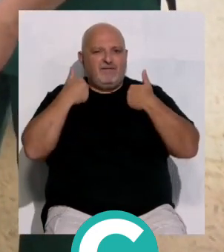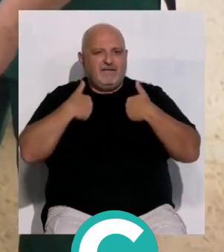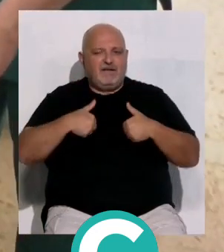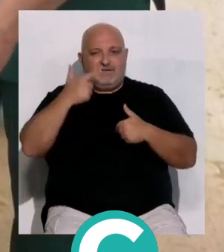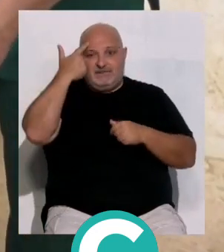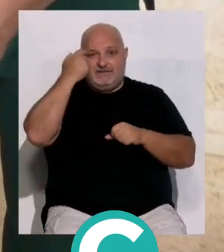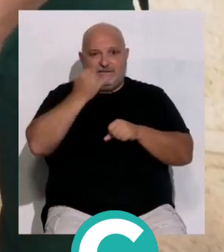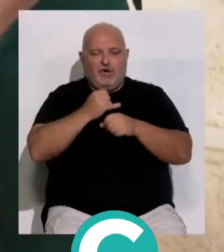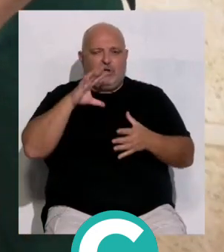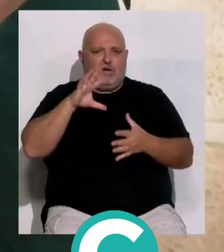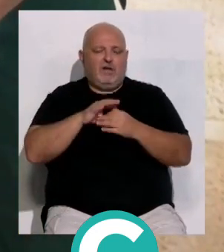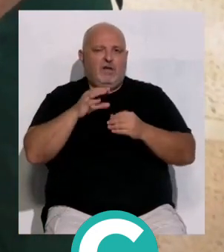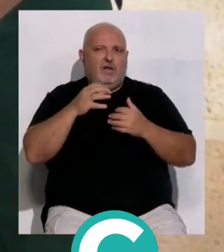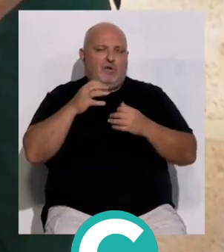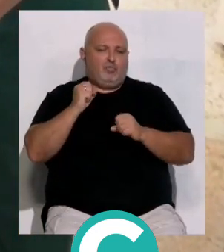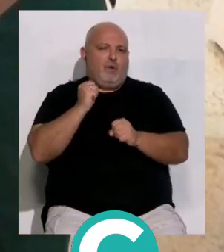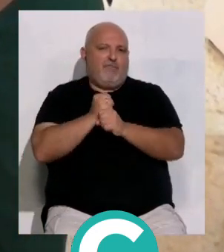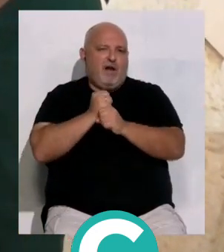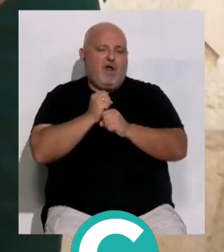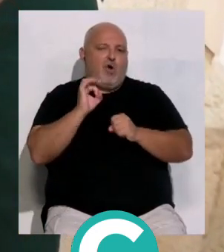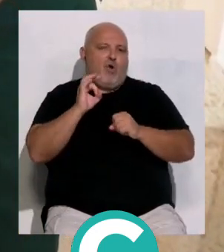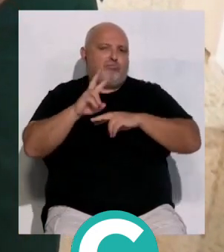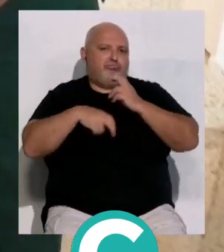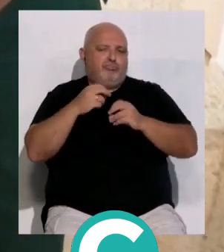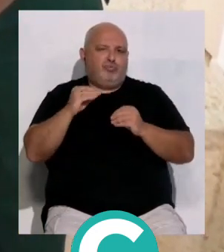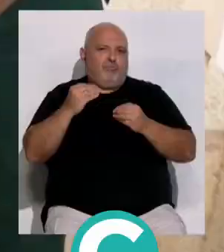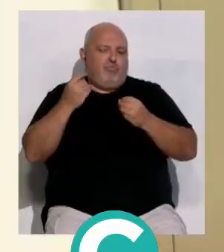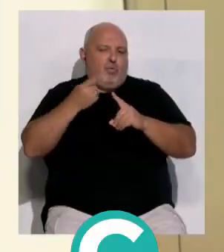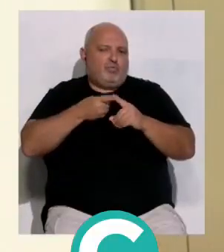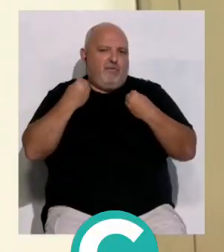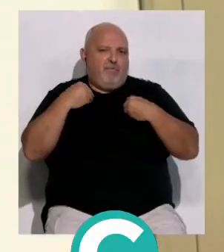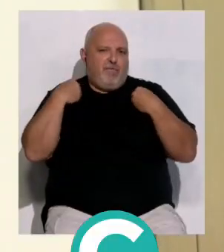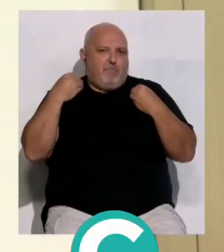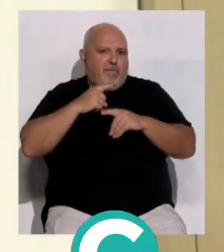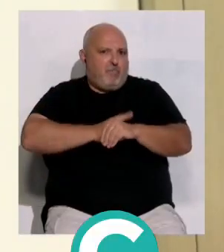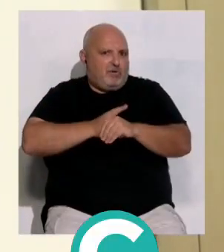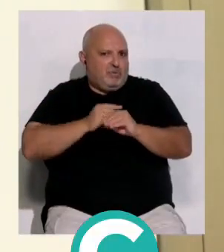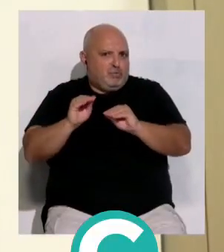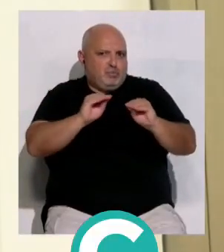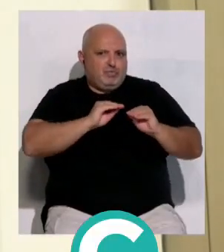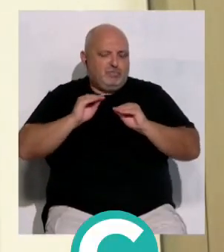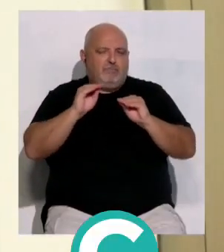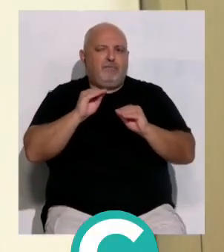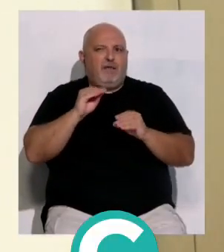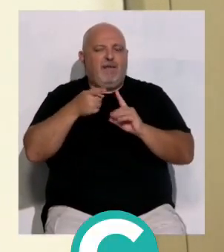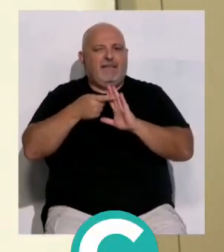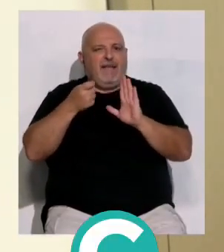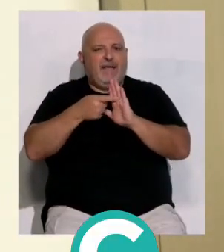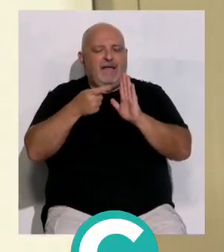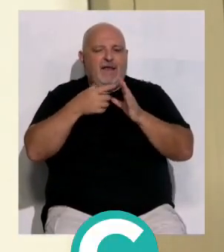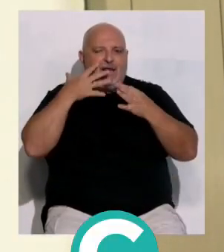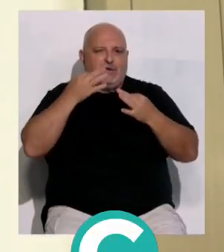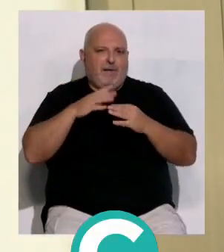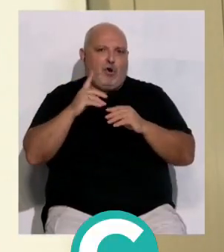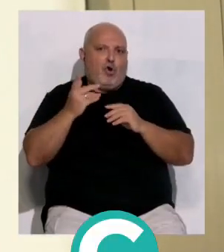y psicológicamente para el desempeño laboral o la reactivación de su práctica deportiva, con la eliminación de los factores de riesgo para